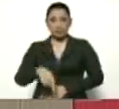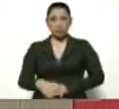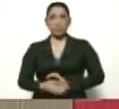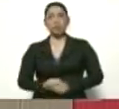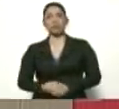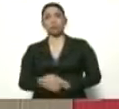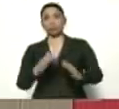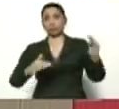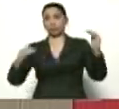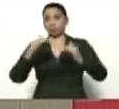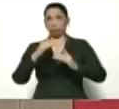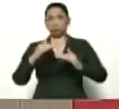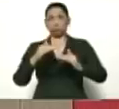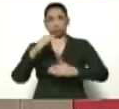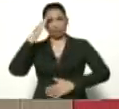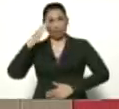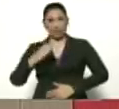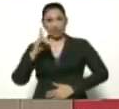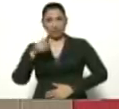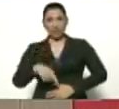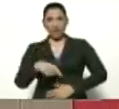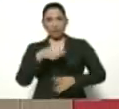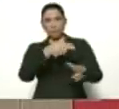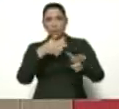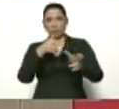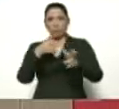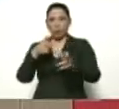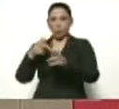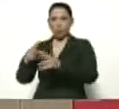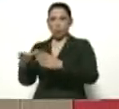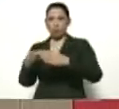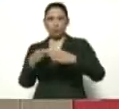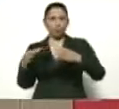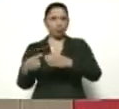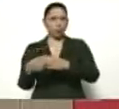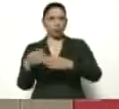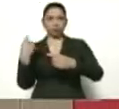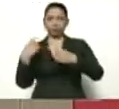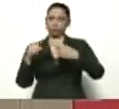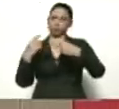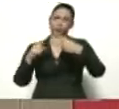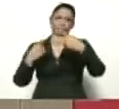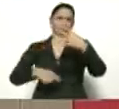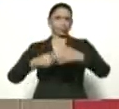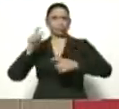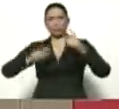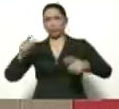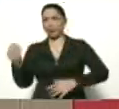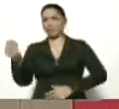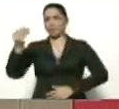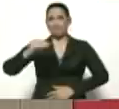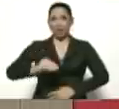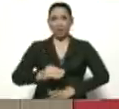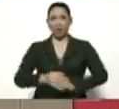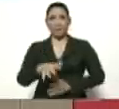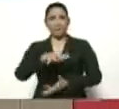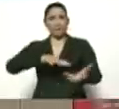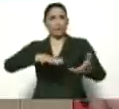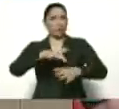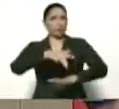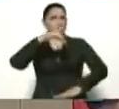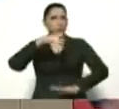la eliminación del gabinete ejecutivo y pare usted de contar situaciones más